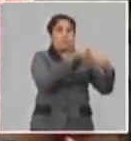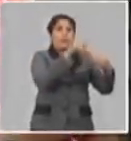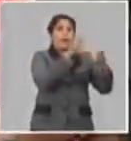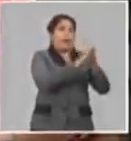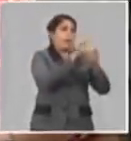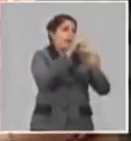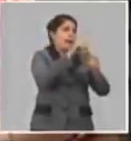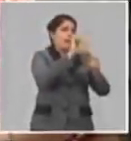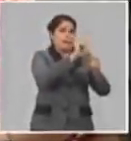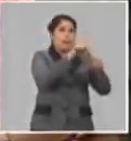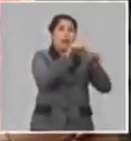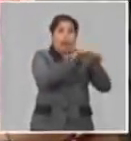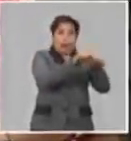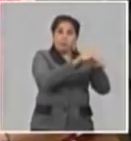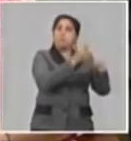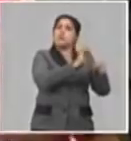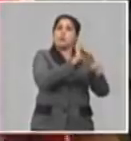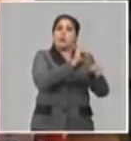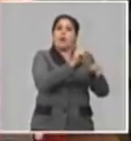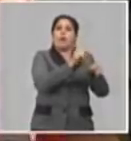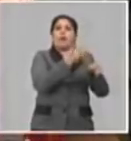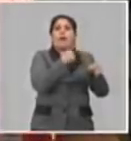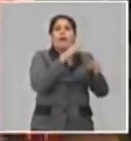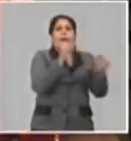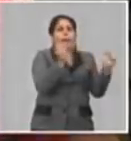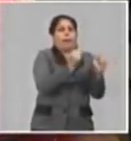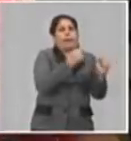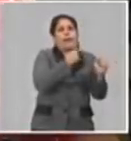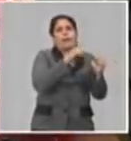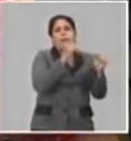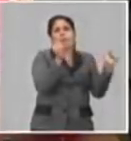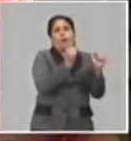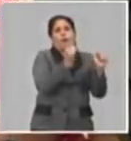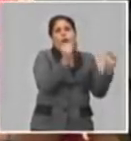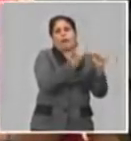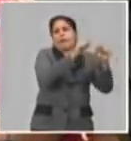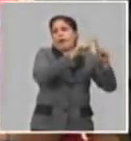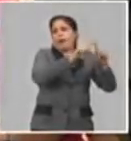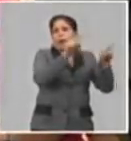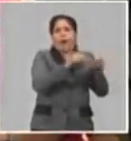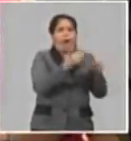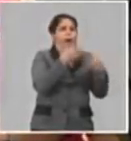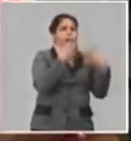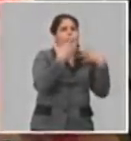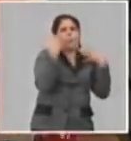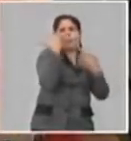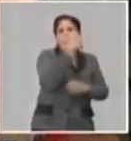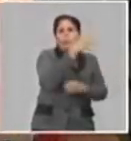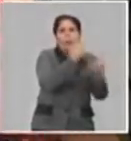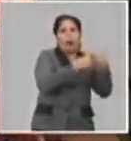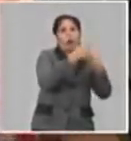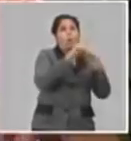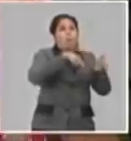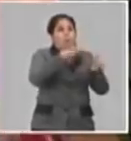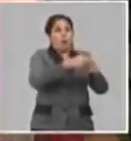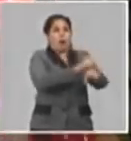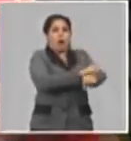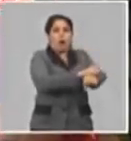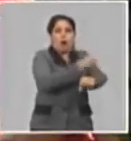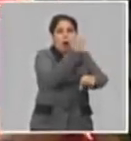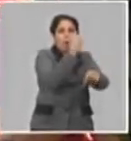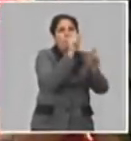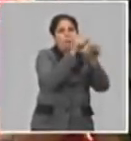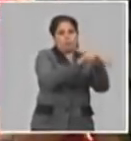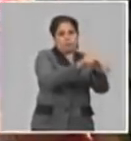haciendo cosas diferentes. Hay que decir, haciendo un poco de recordatorio, que estas actividades con enfoque a